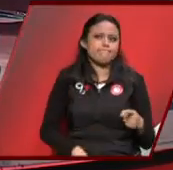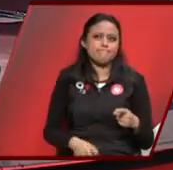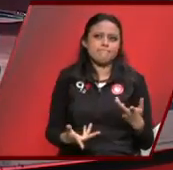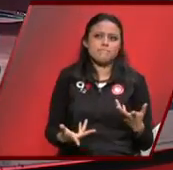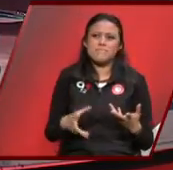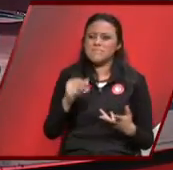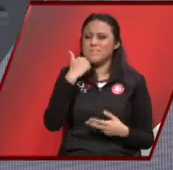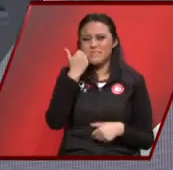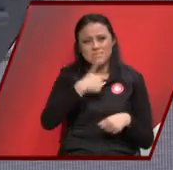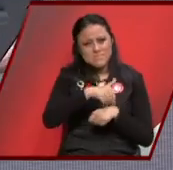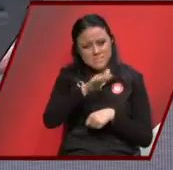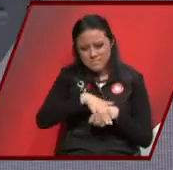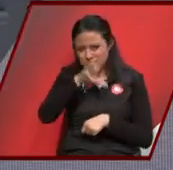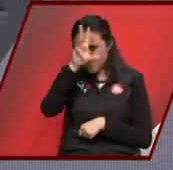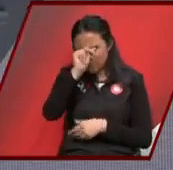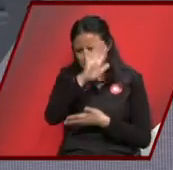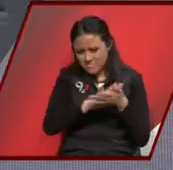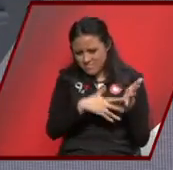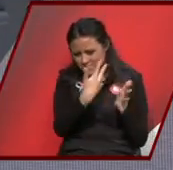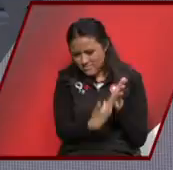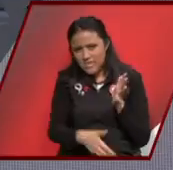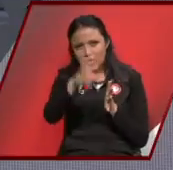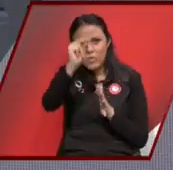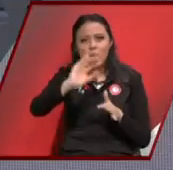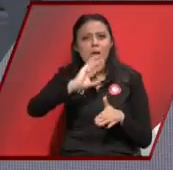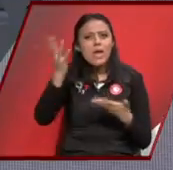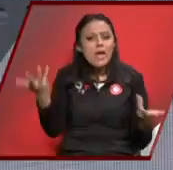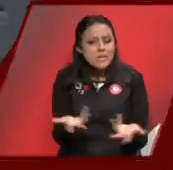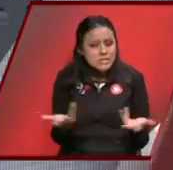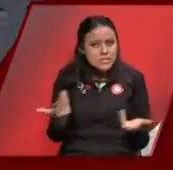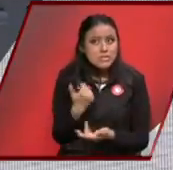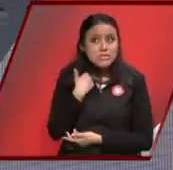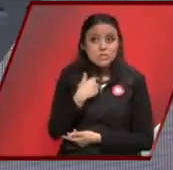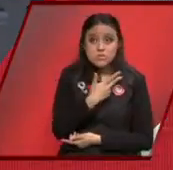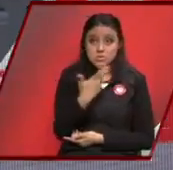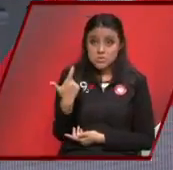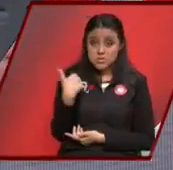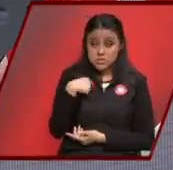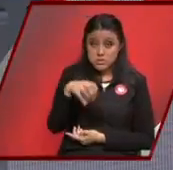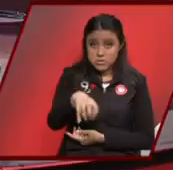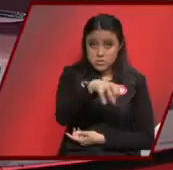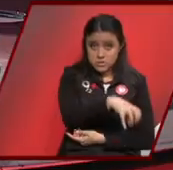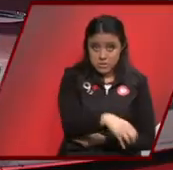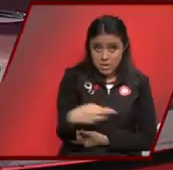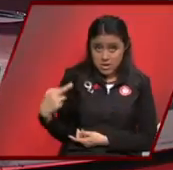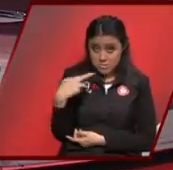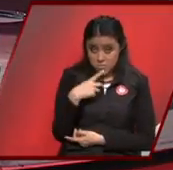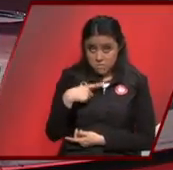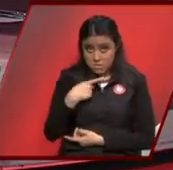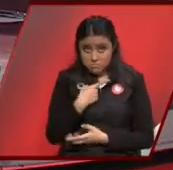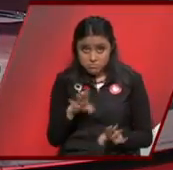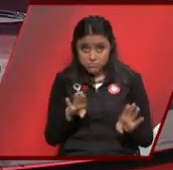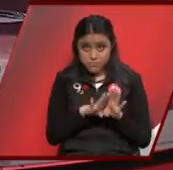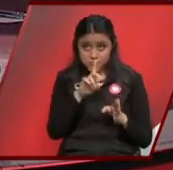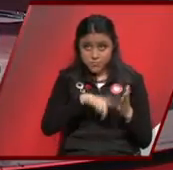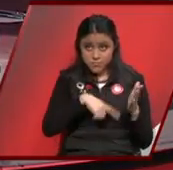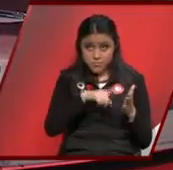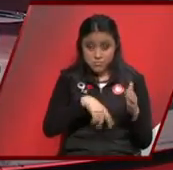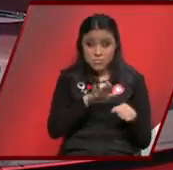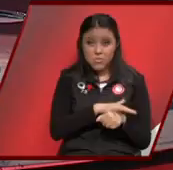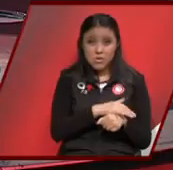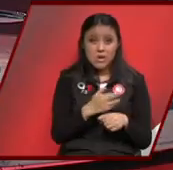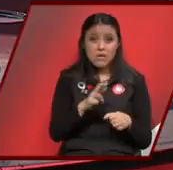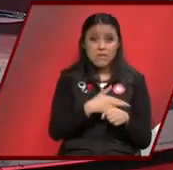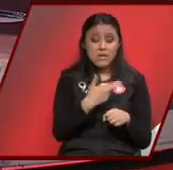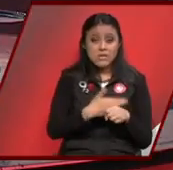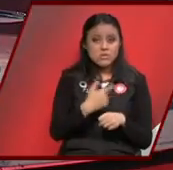cifras y numeritos, queremos acciones. Tienen 800 narcotienditas ubicadas en la zona, ¿Qué esperan para clausurarlas? ¿Más tardan en clausurar una que vende